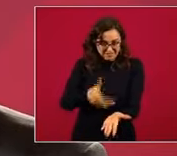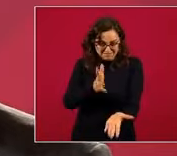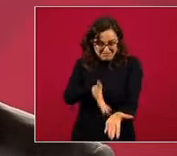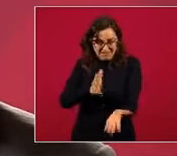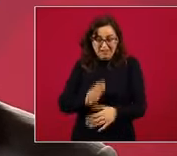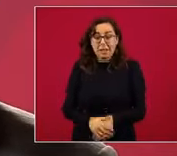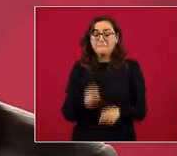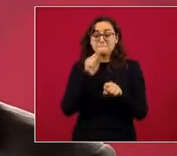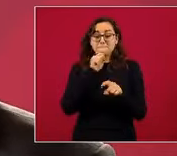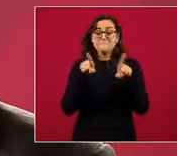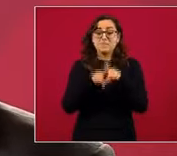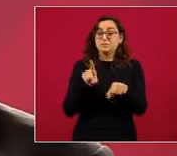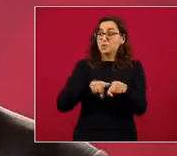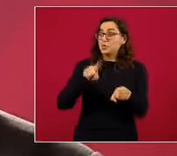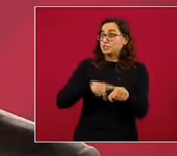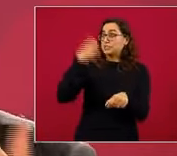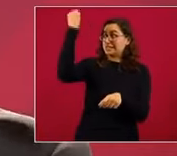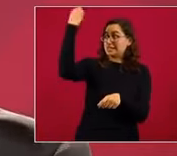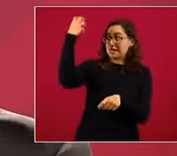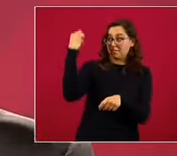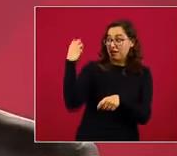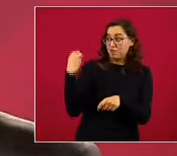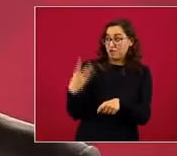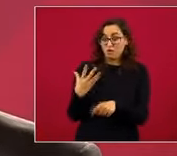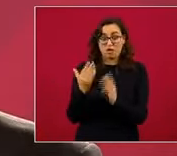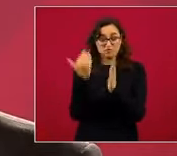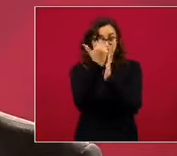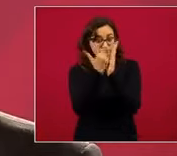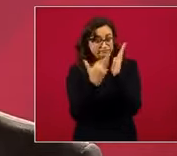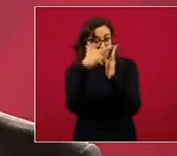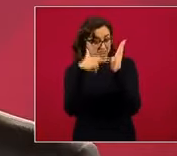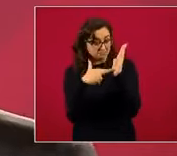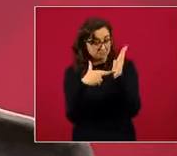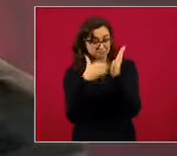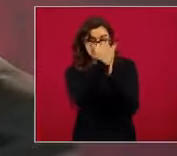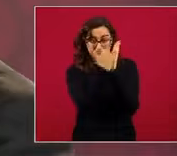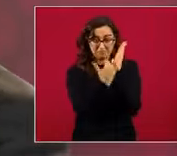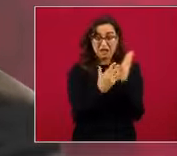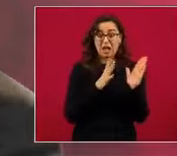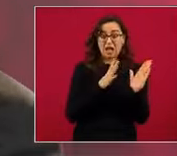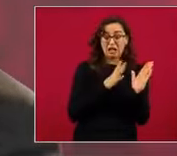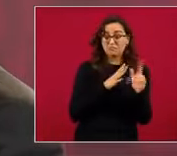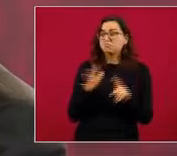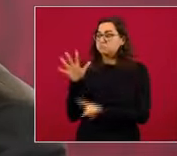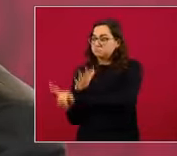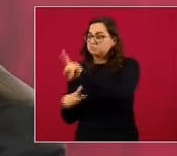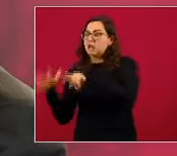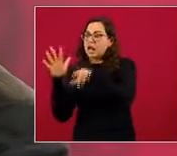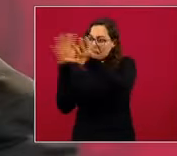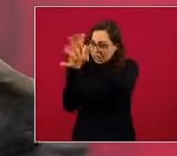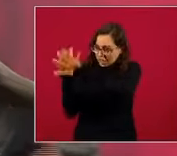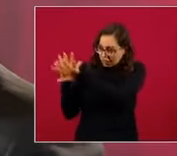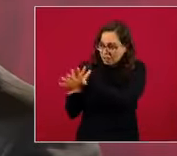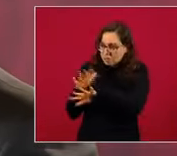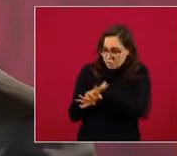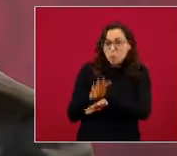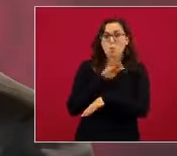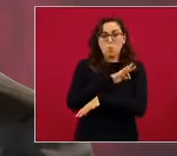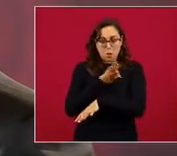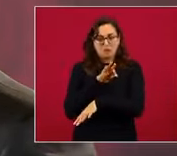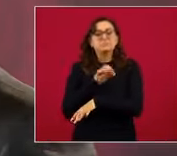El semáforo es una medida objetiva y con base en ella tenemos que juzgar la realidad. ¿Podemos modificar la realidad? Sí, expandiendo la